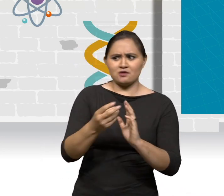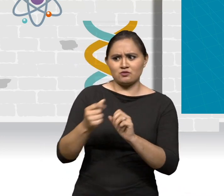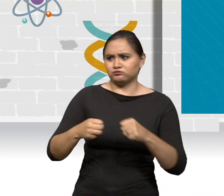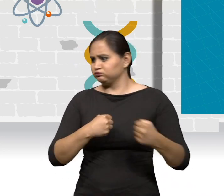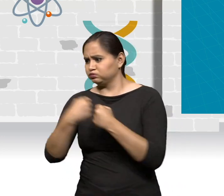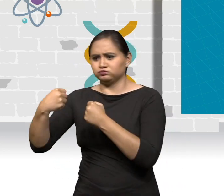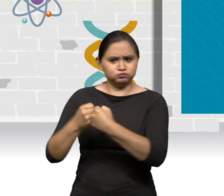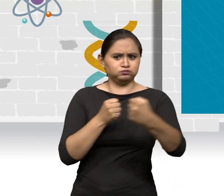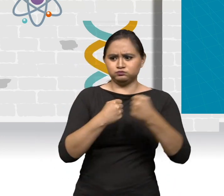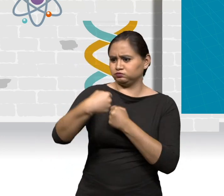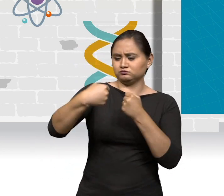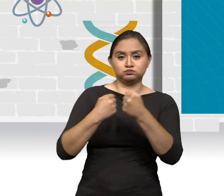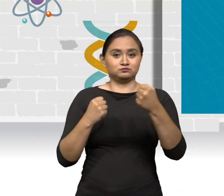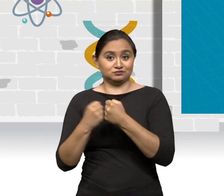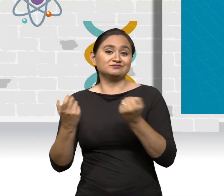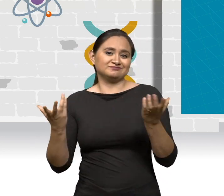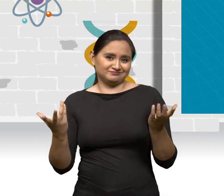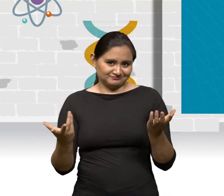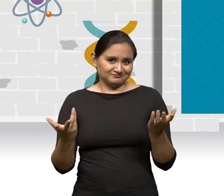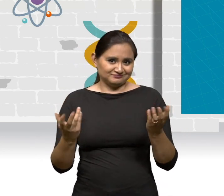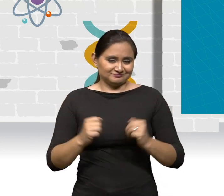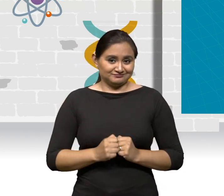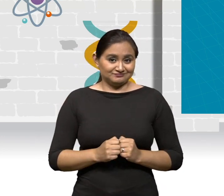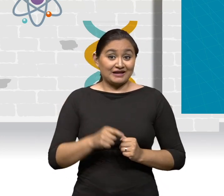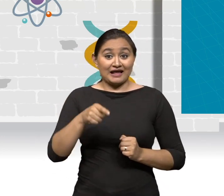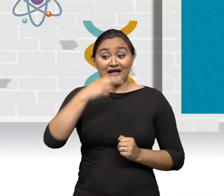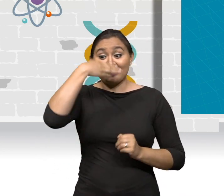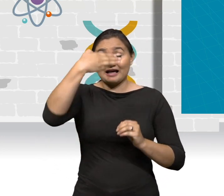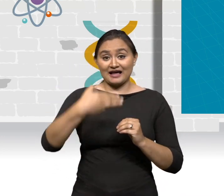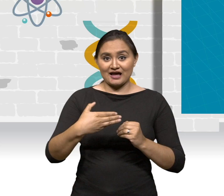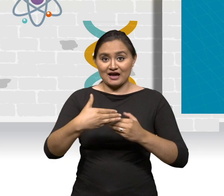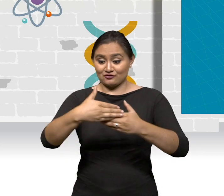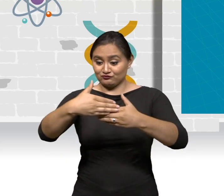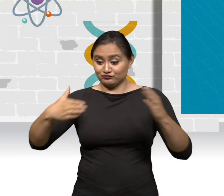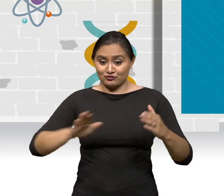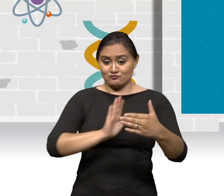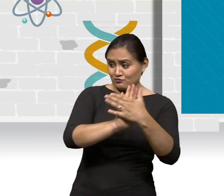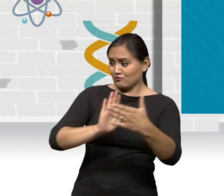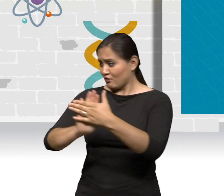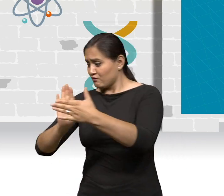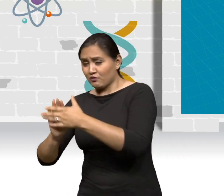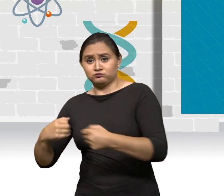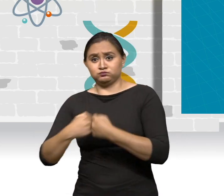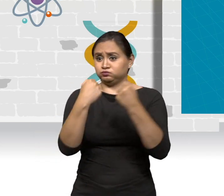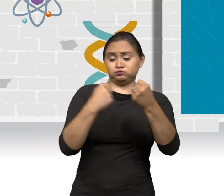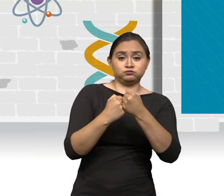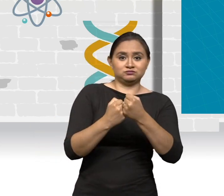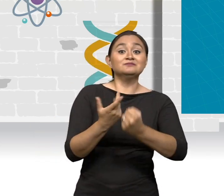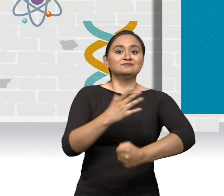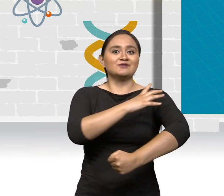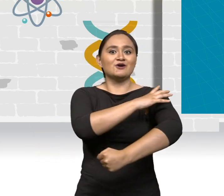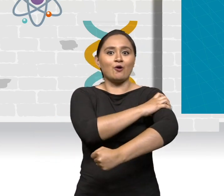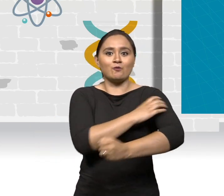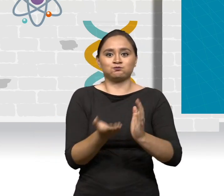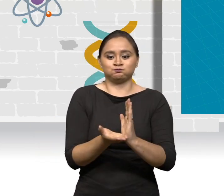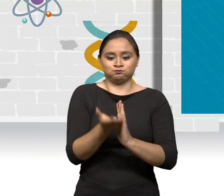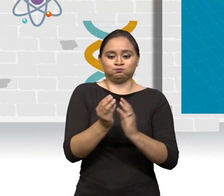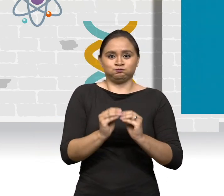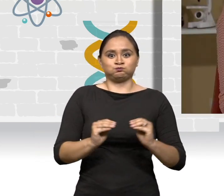tanto aumenta el número de colisiones entre las moléculas del gas y las paredes del recipiente, aumentando así la